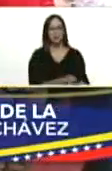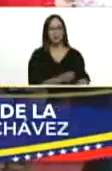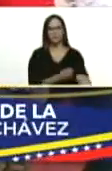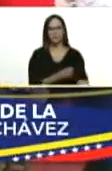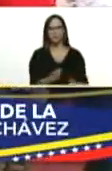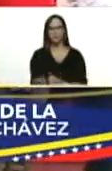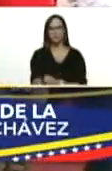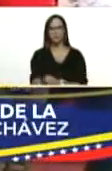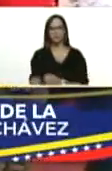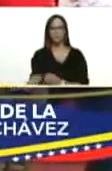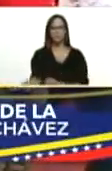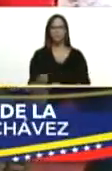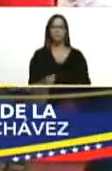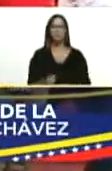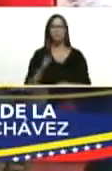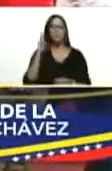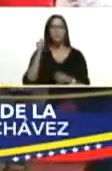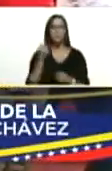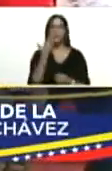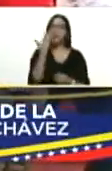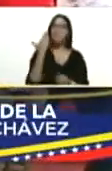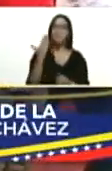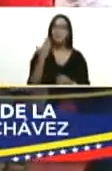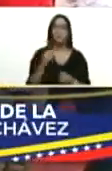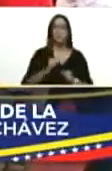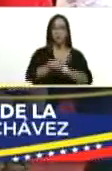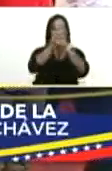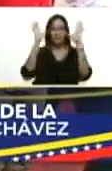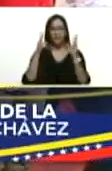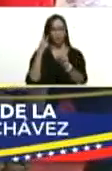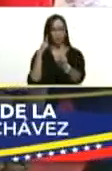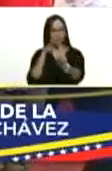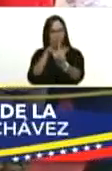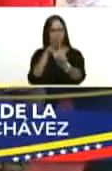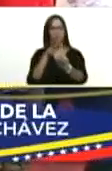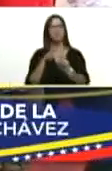para enfrentar con claridad, con visión